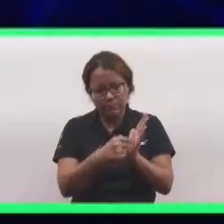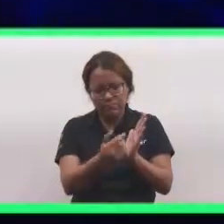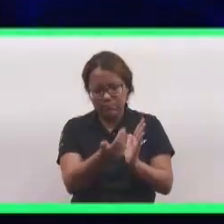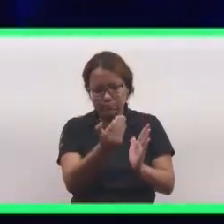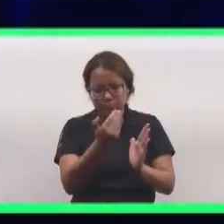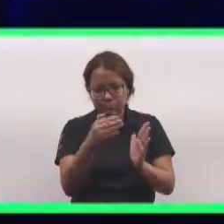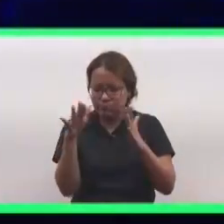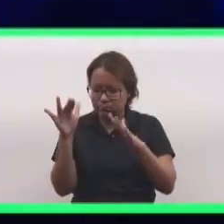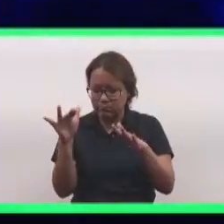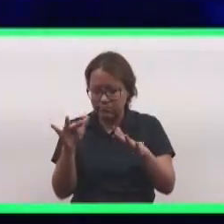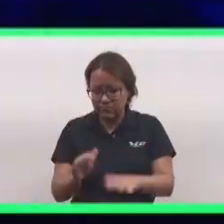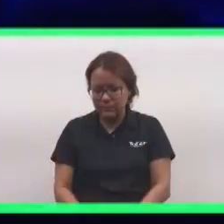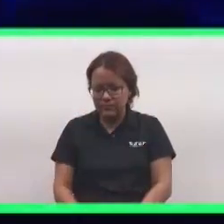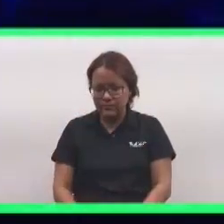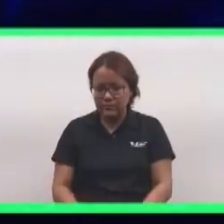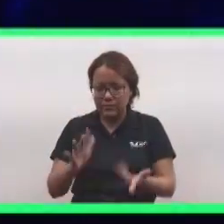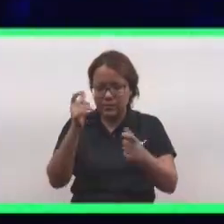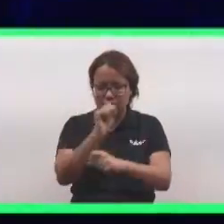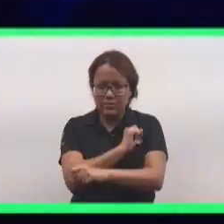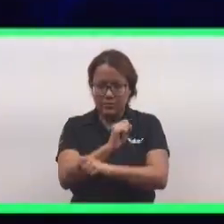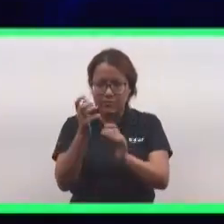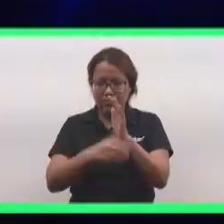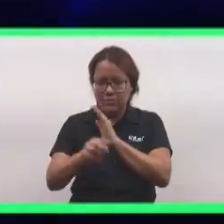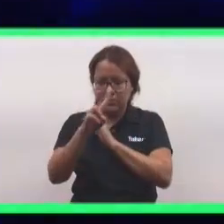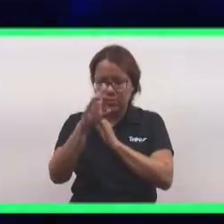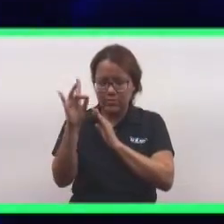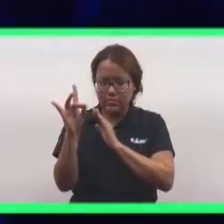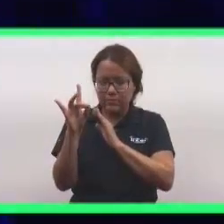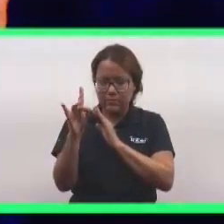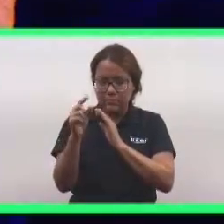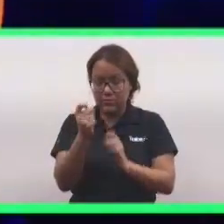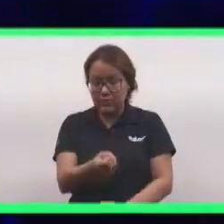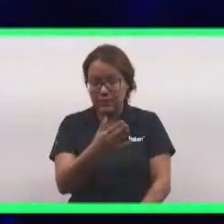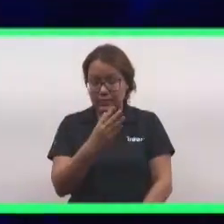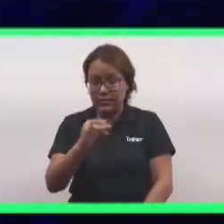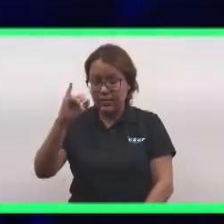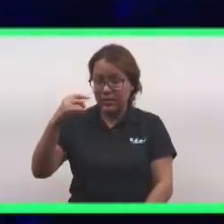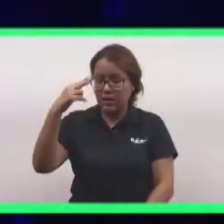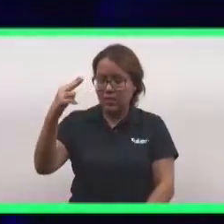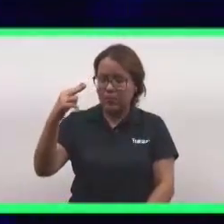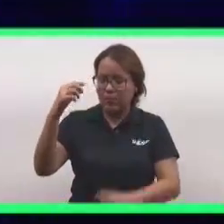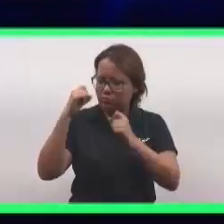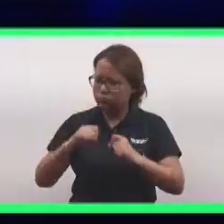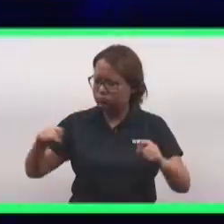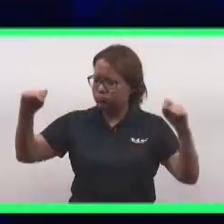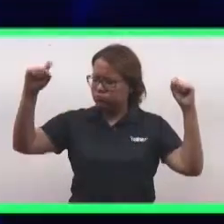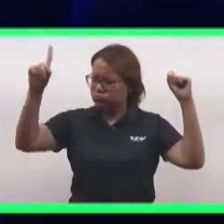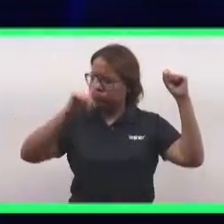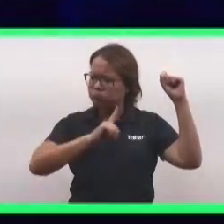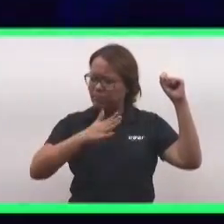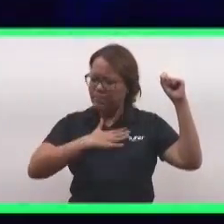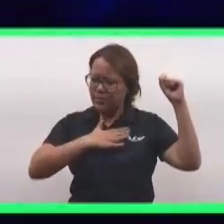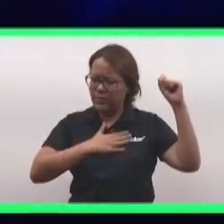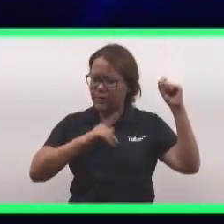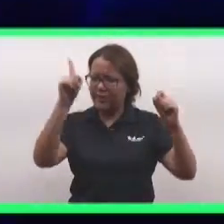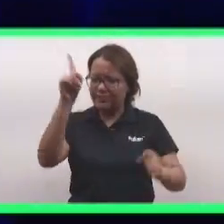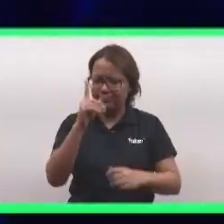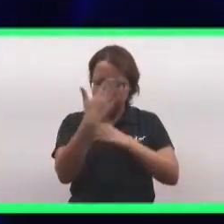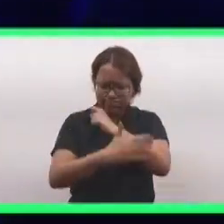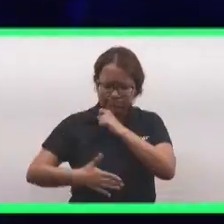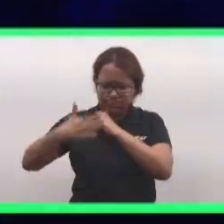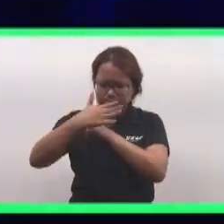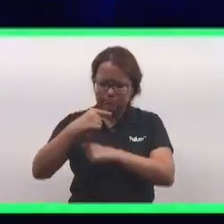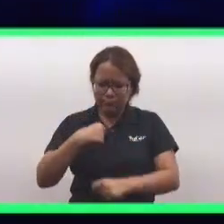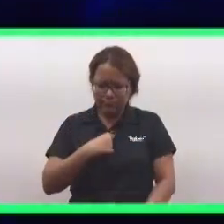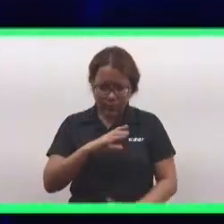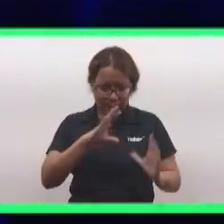enseña. Gracias porque el Salmo 28 lo dice: Jehová es mi fortaleza y mi escudo. En Él confió mi corazón y fui ayudado. Por